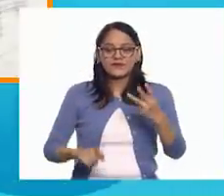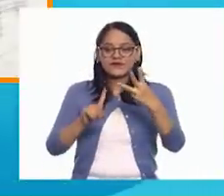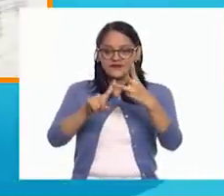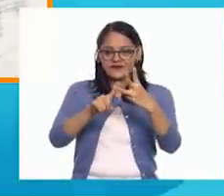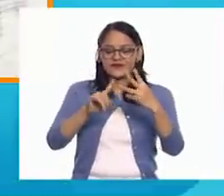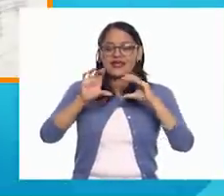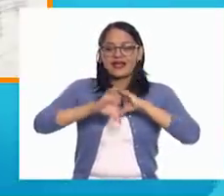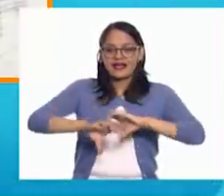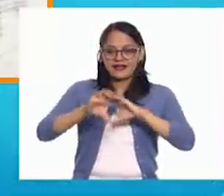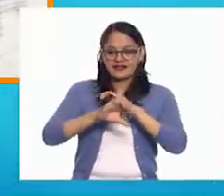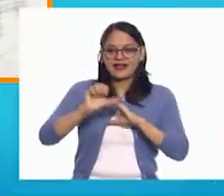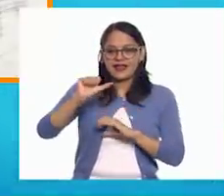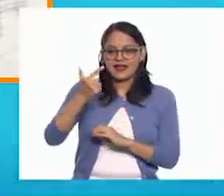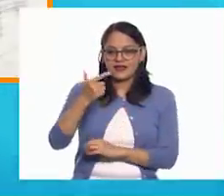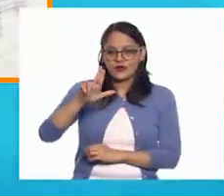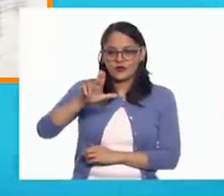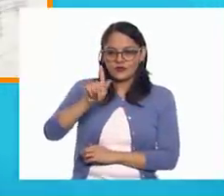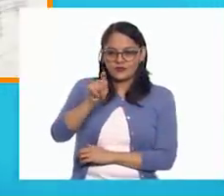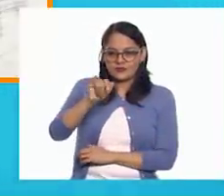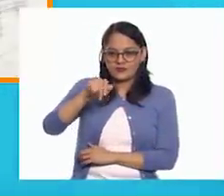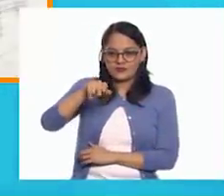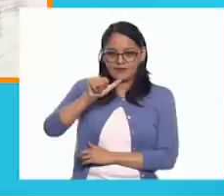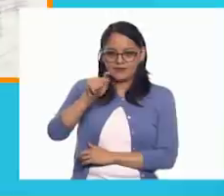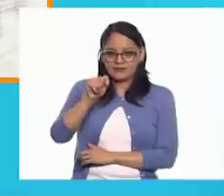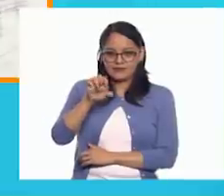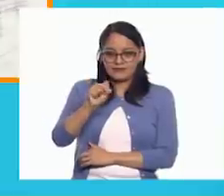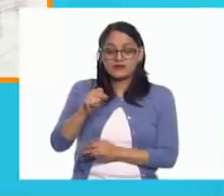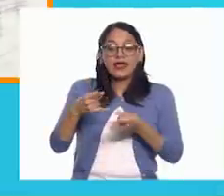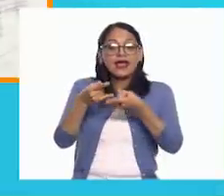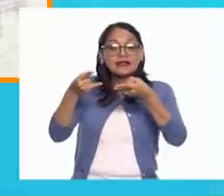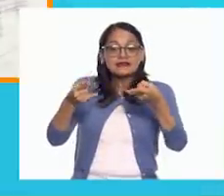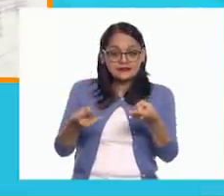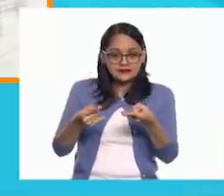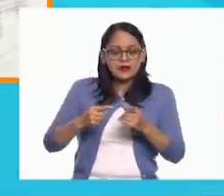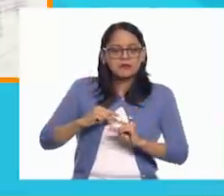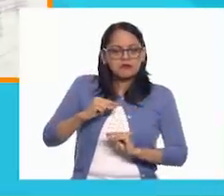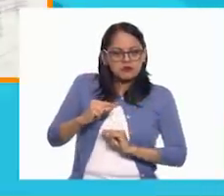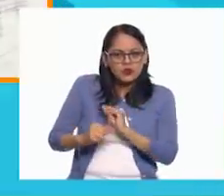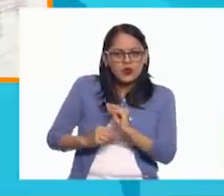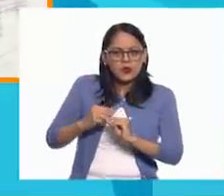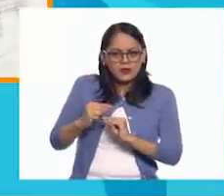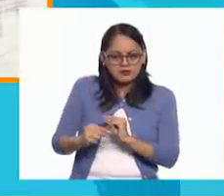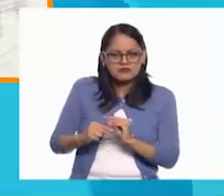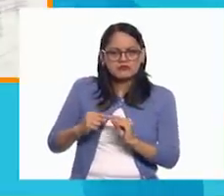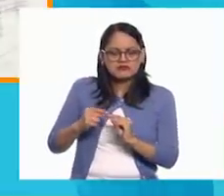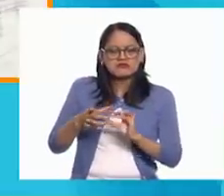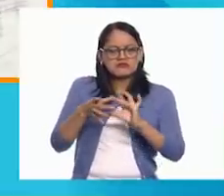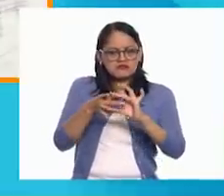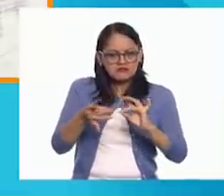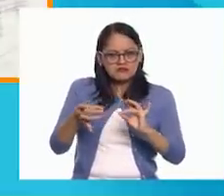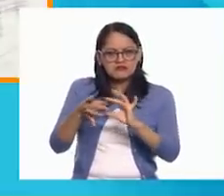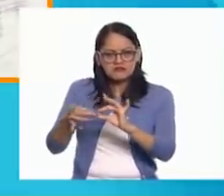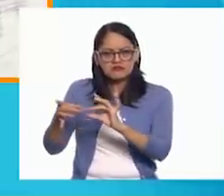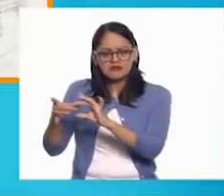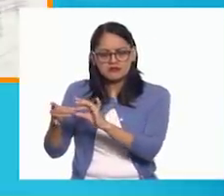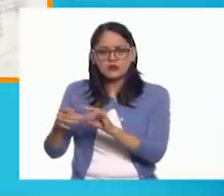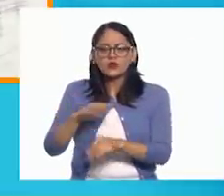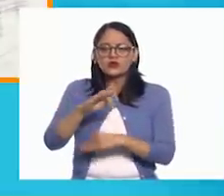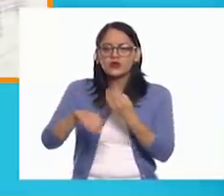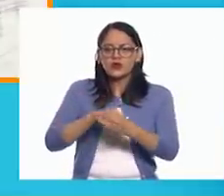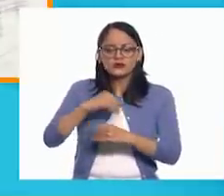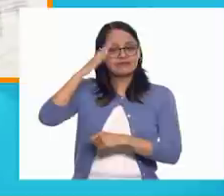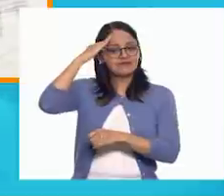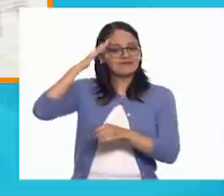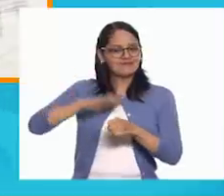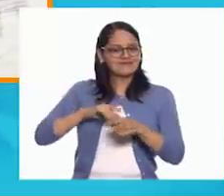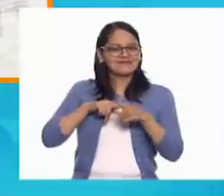los cantos aglutinantes, que son historias que se van construyendo poco a poco, mientras tengamos un poco de